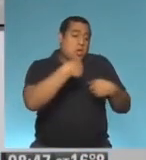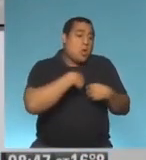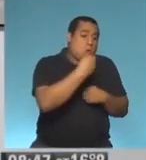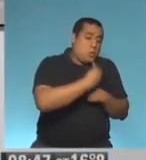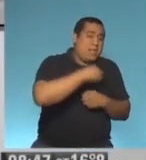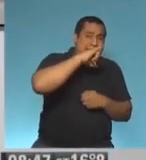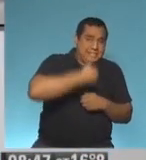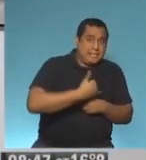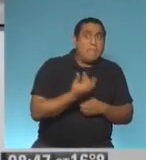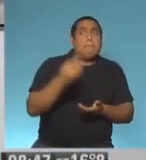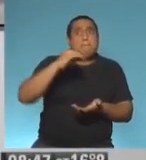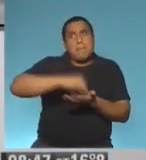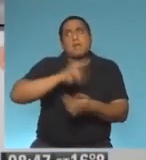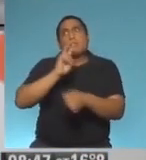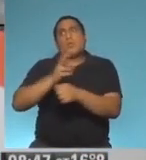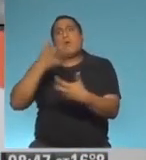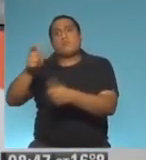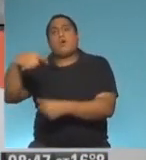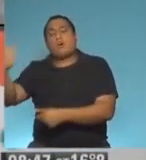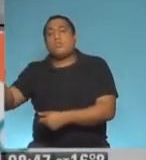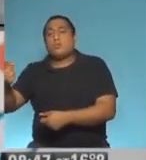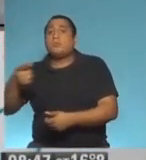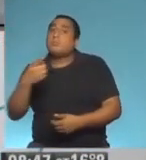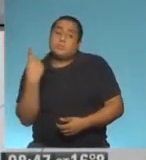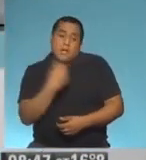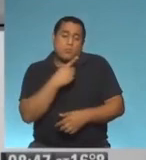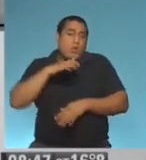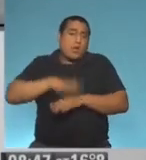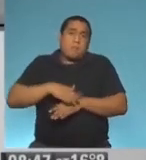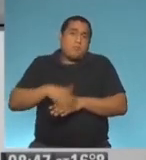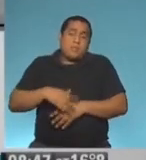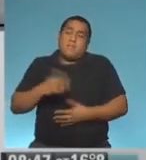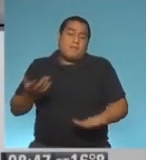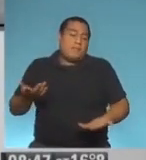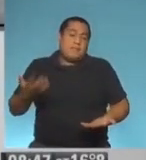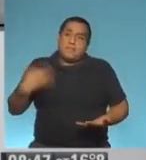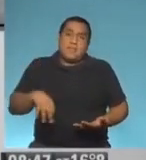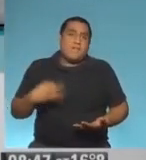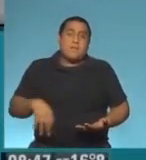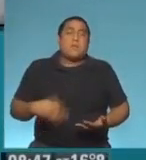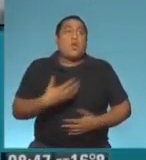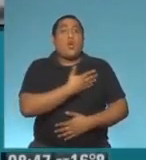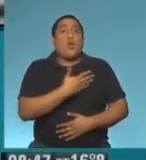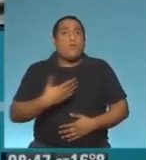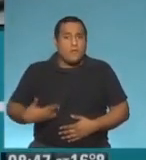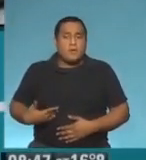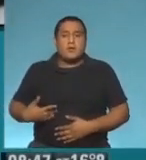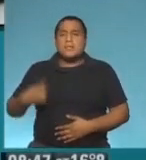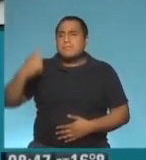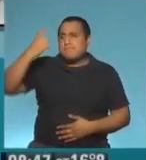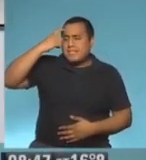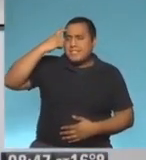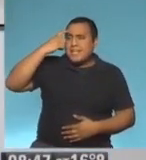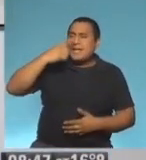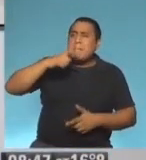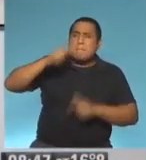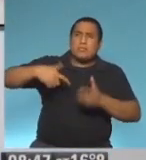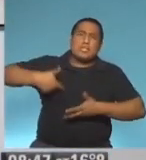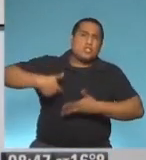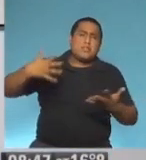actitud de responsabilidad en cada uno y una búsqueda por parte del estado que tiene que velar por la salud de toda una